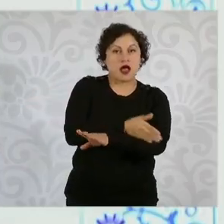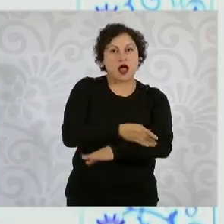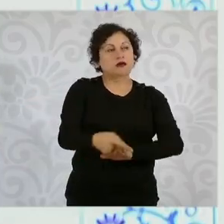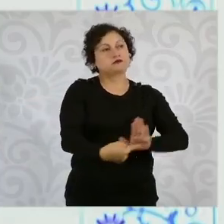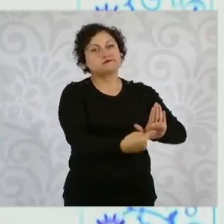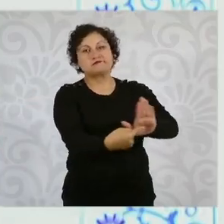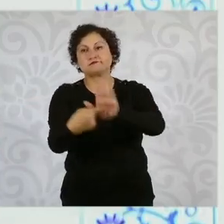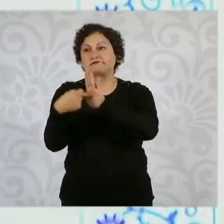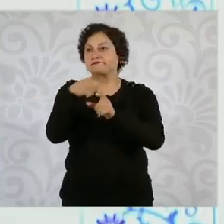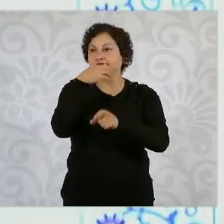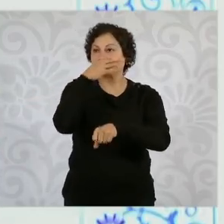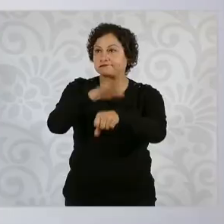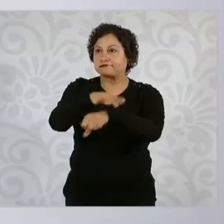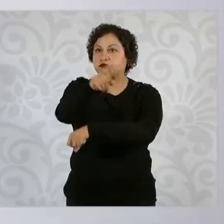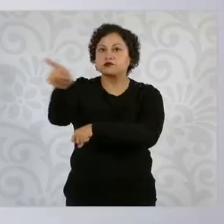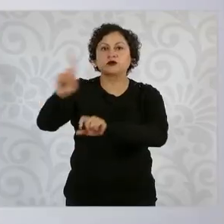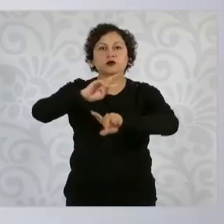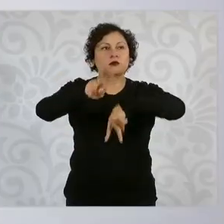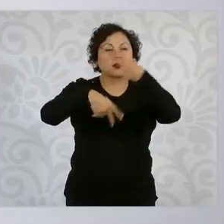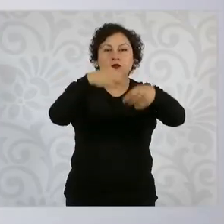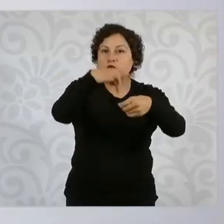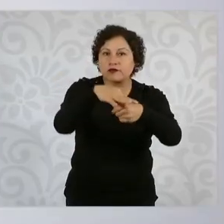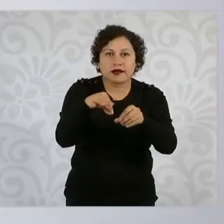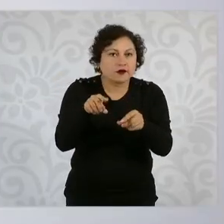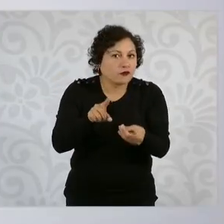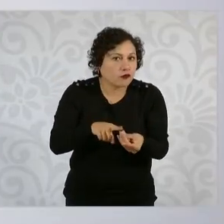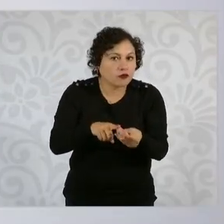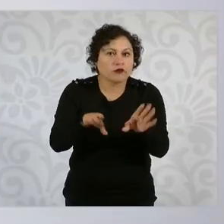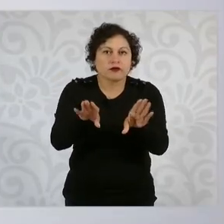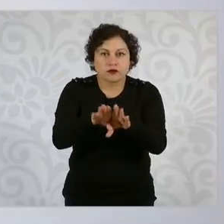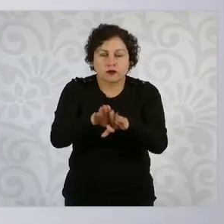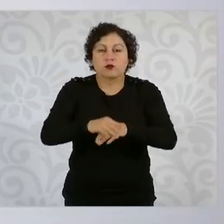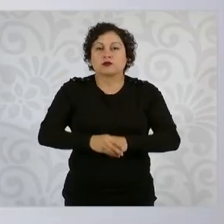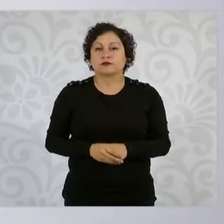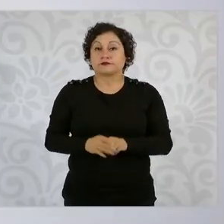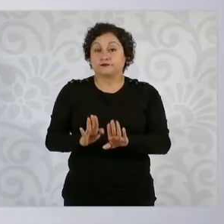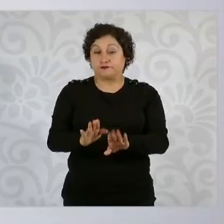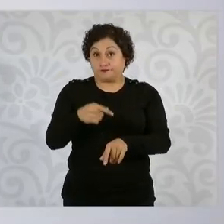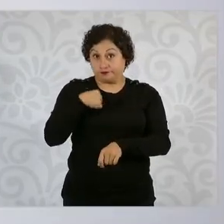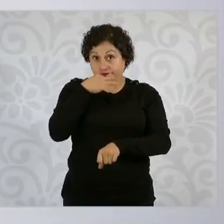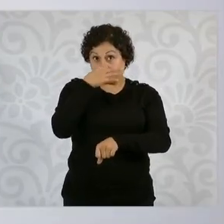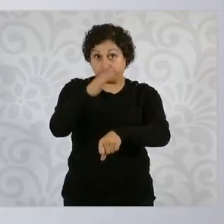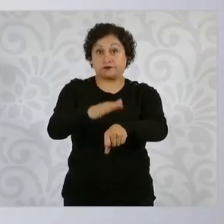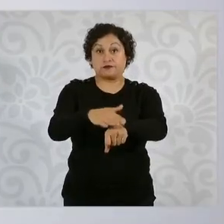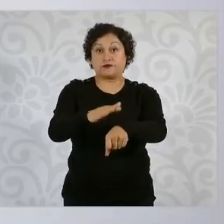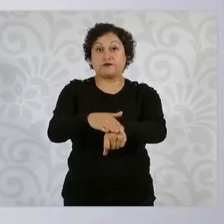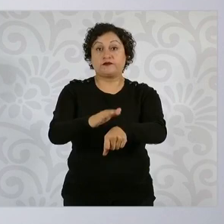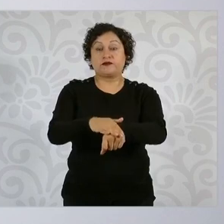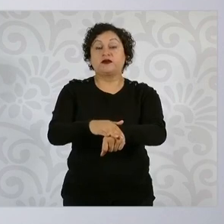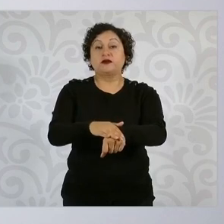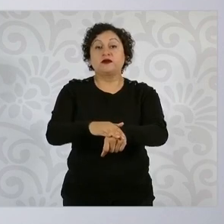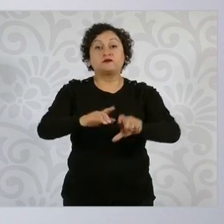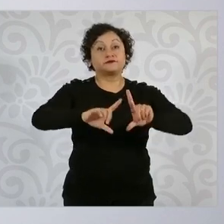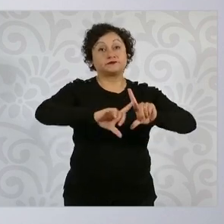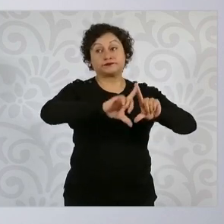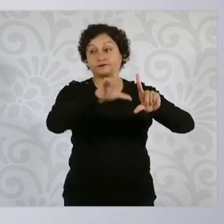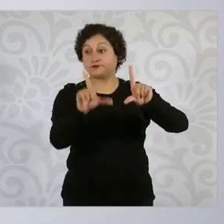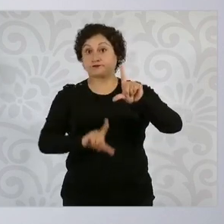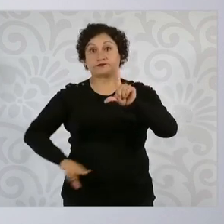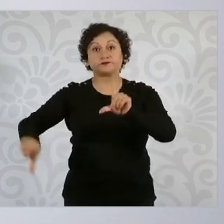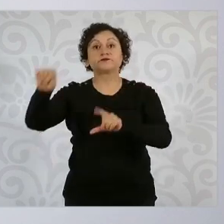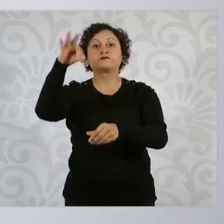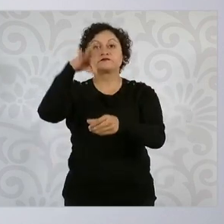votar, dónde vamos a votar. Solo comentarles que estaremos haciendo la elección a nivel nacional,